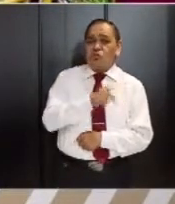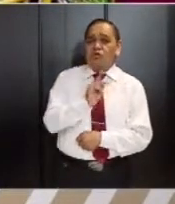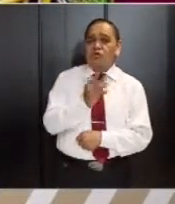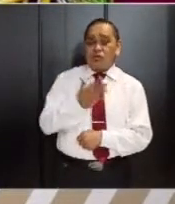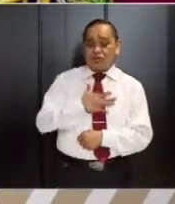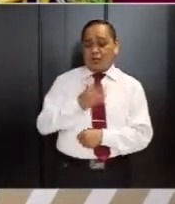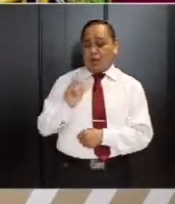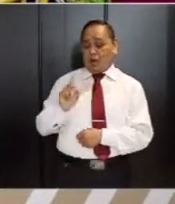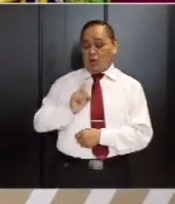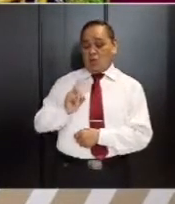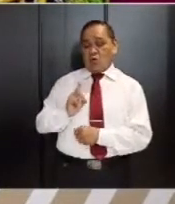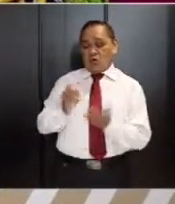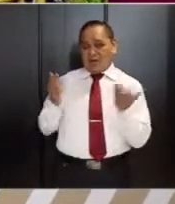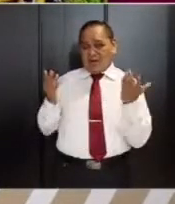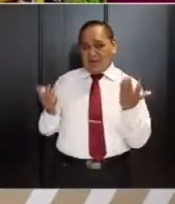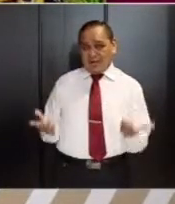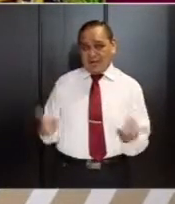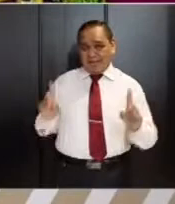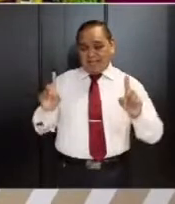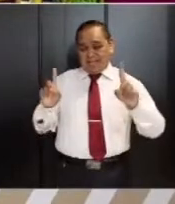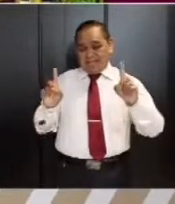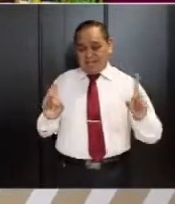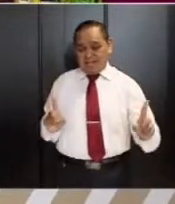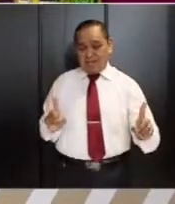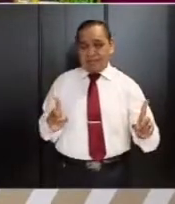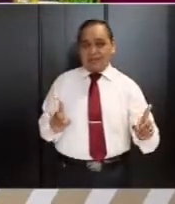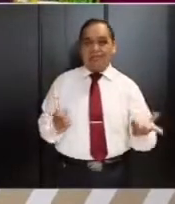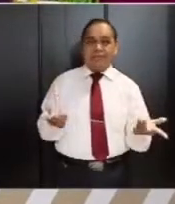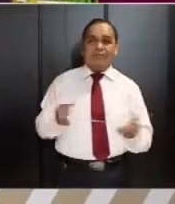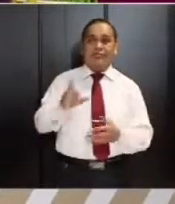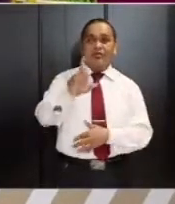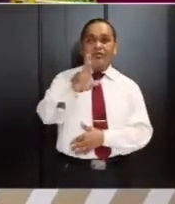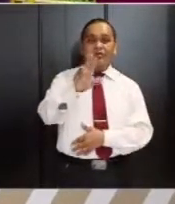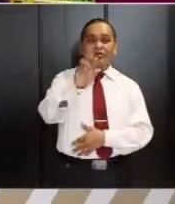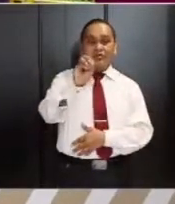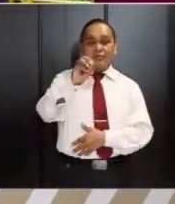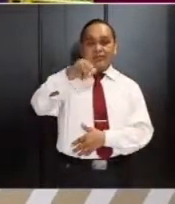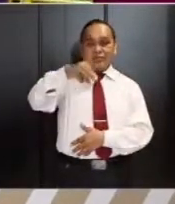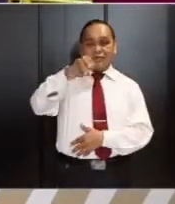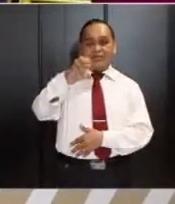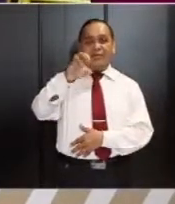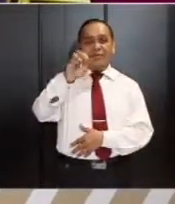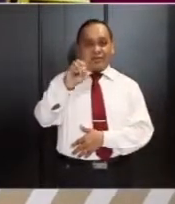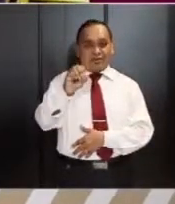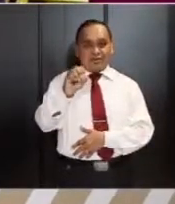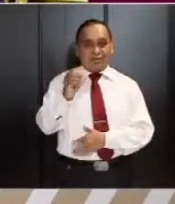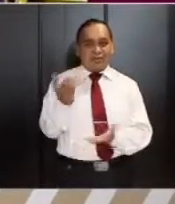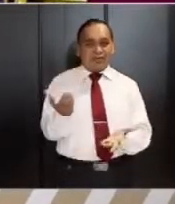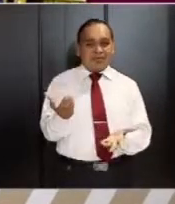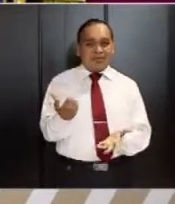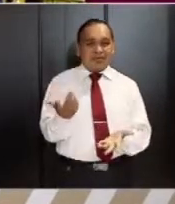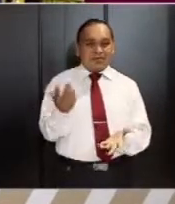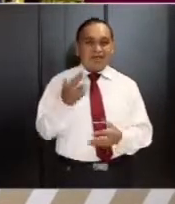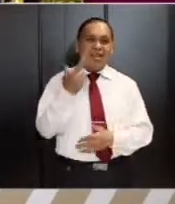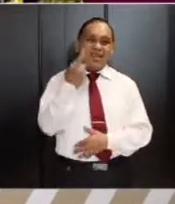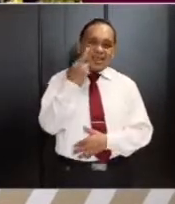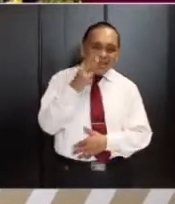preciosísimo porque fue como Romeo todavía tiene esa alma de rancho, pues tiene gallinas,